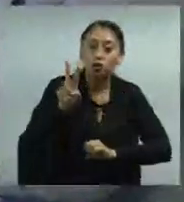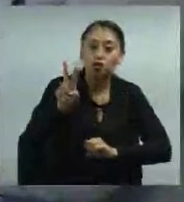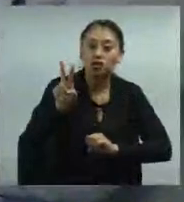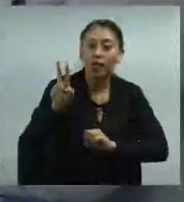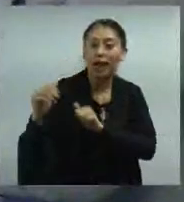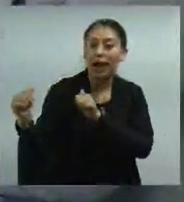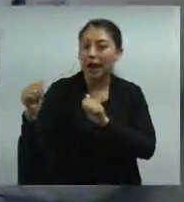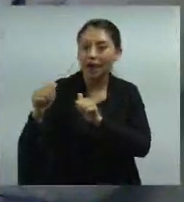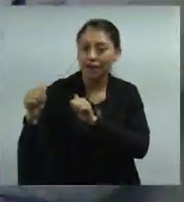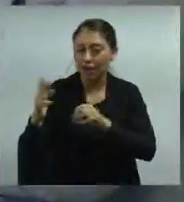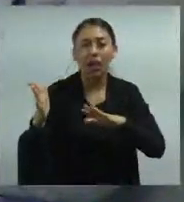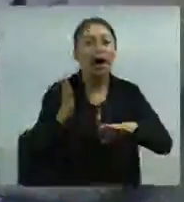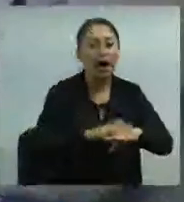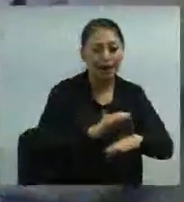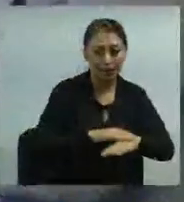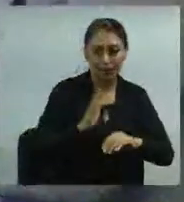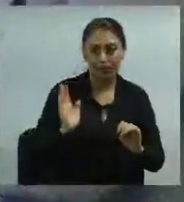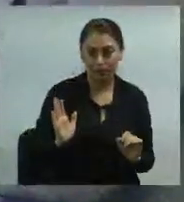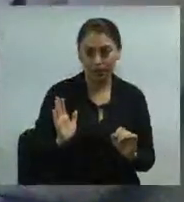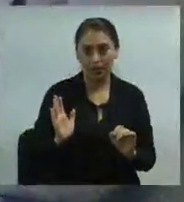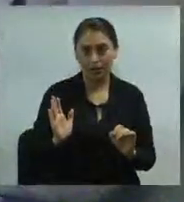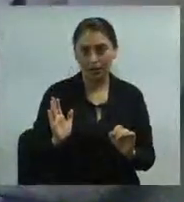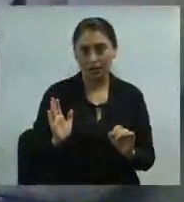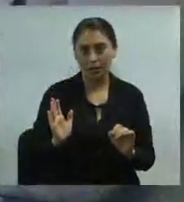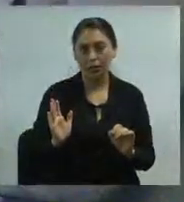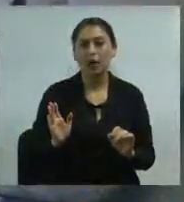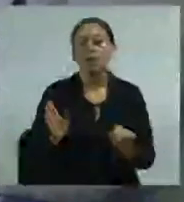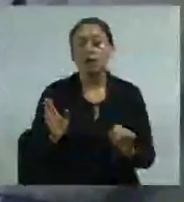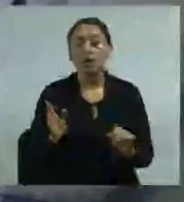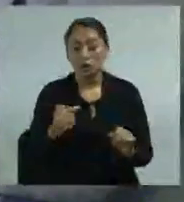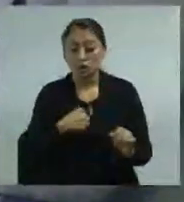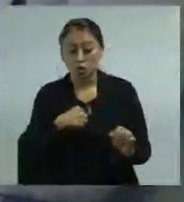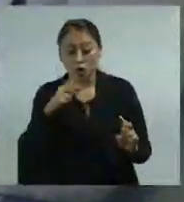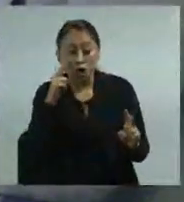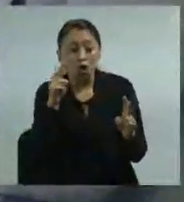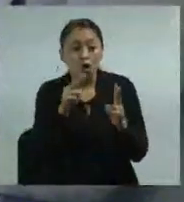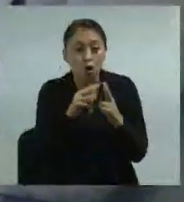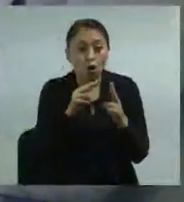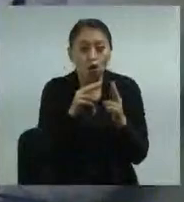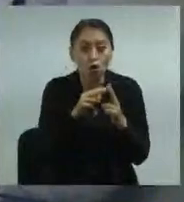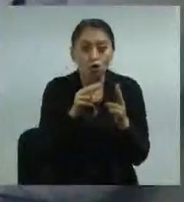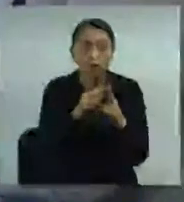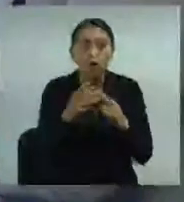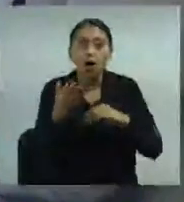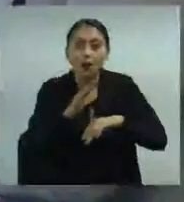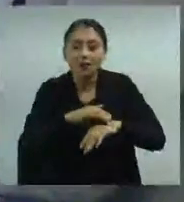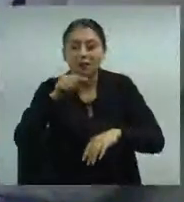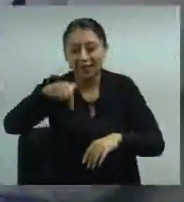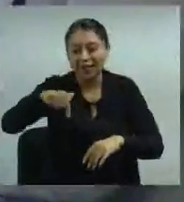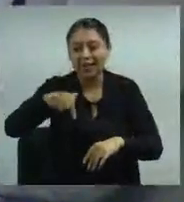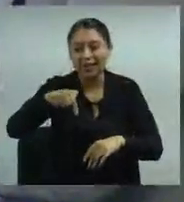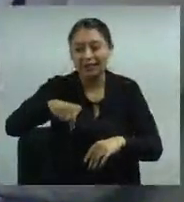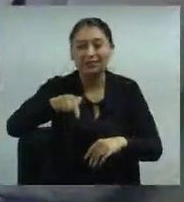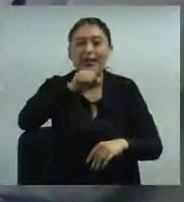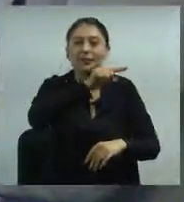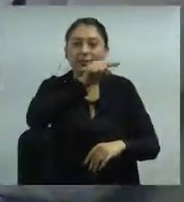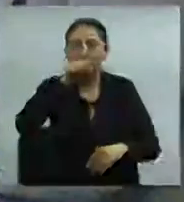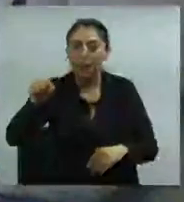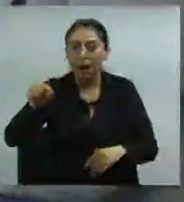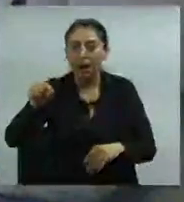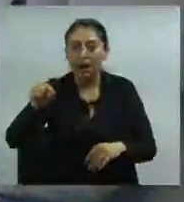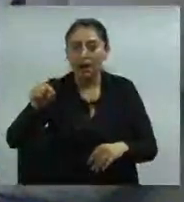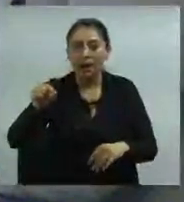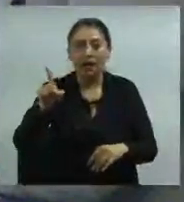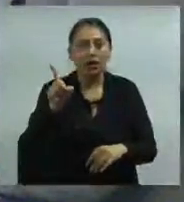hasta el 12 de abril para hacer aviso. Extraoficialmente conozco que se dará aviso esta semana y no es que lo vayan a hacer,